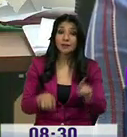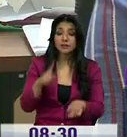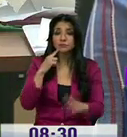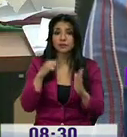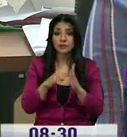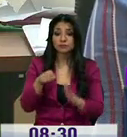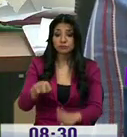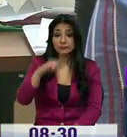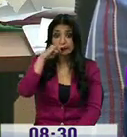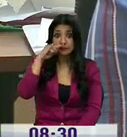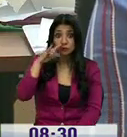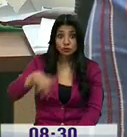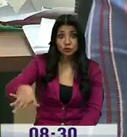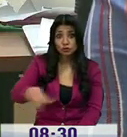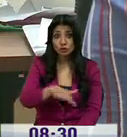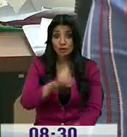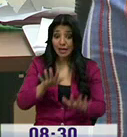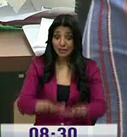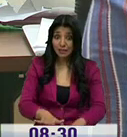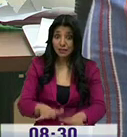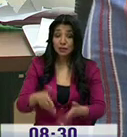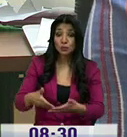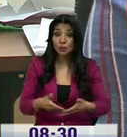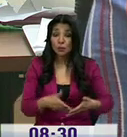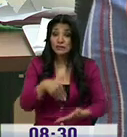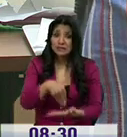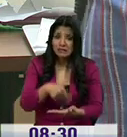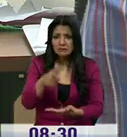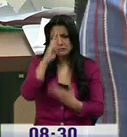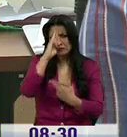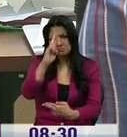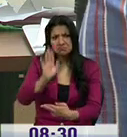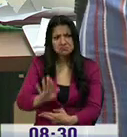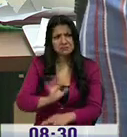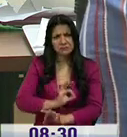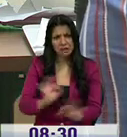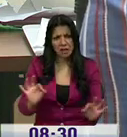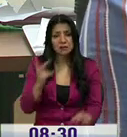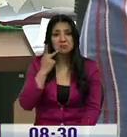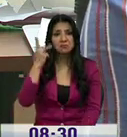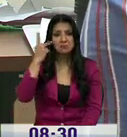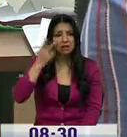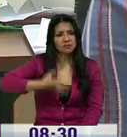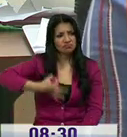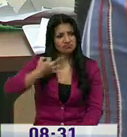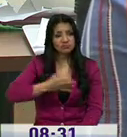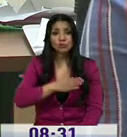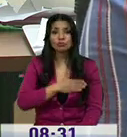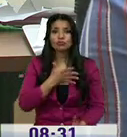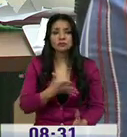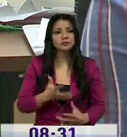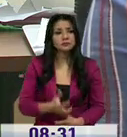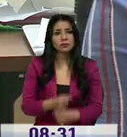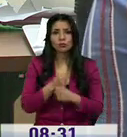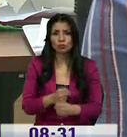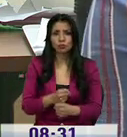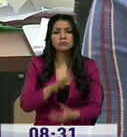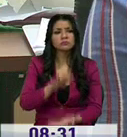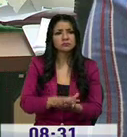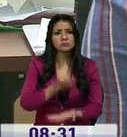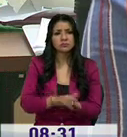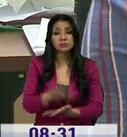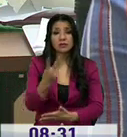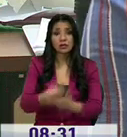sido ellos maltratados en estos lugares. Lo que queremos es que los padres tengan la seguridad, la confiabilidad y la tranquilidad de